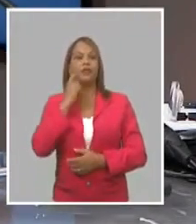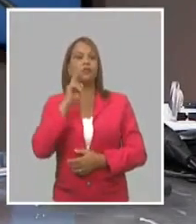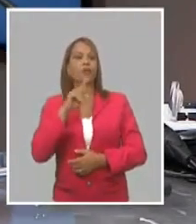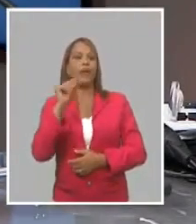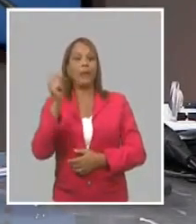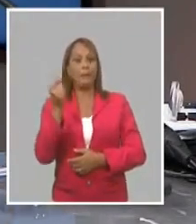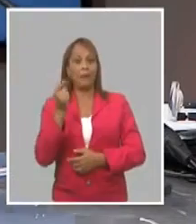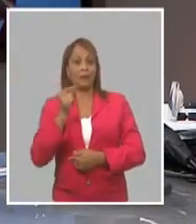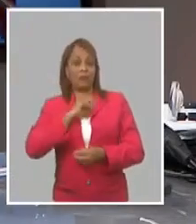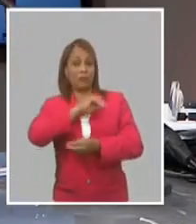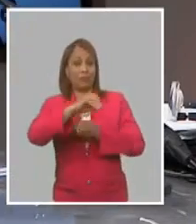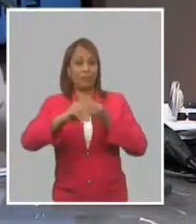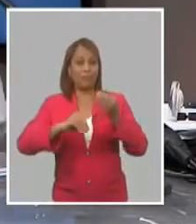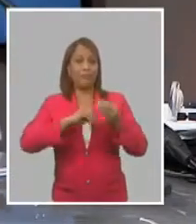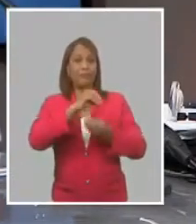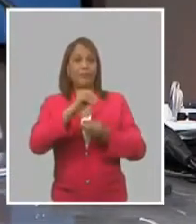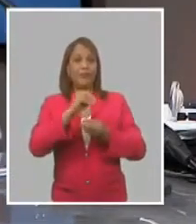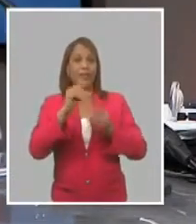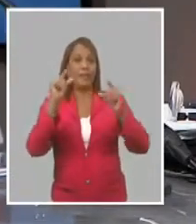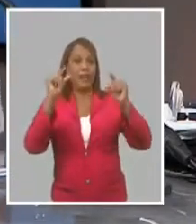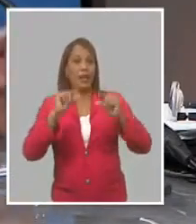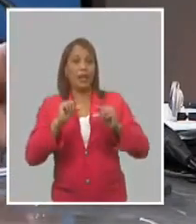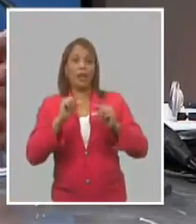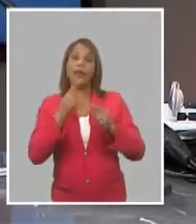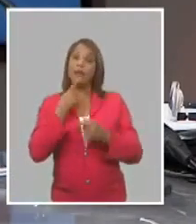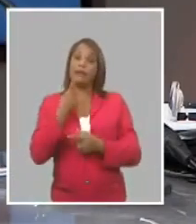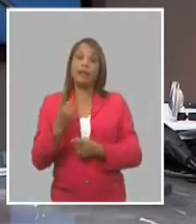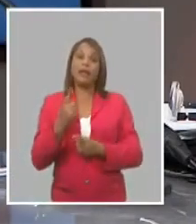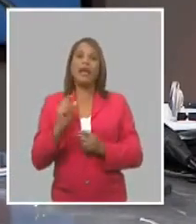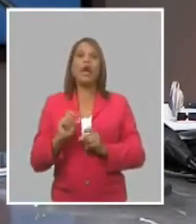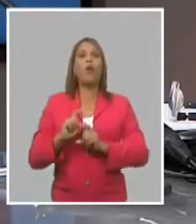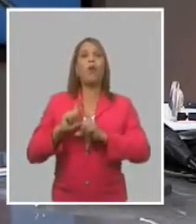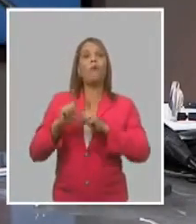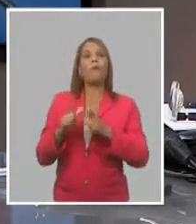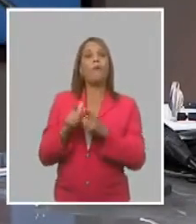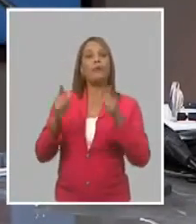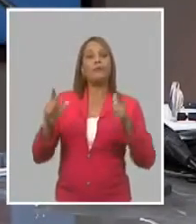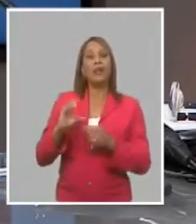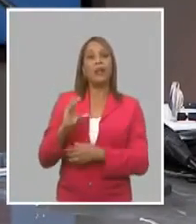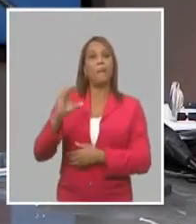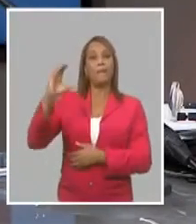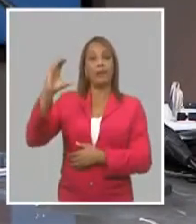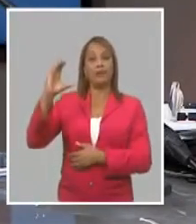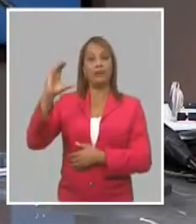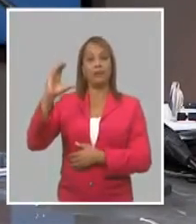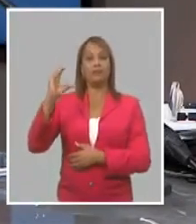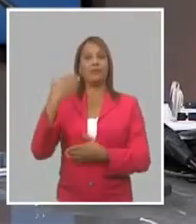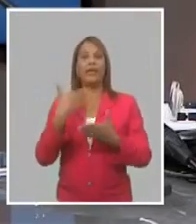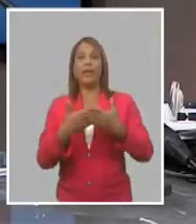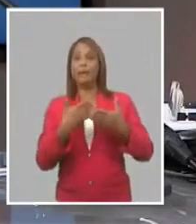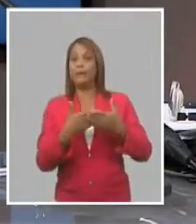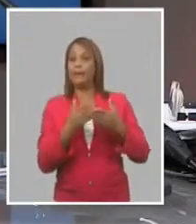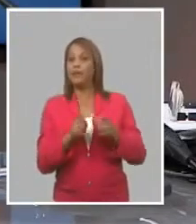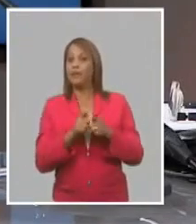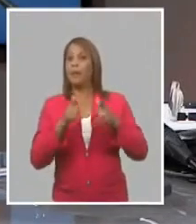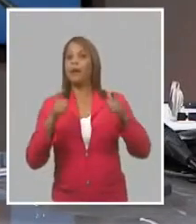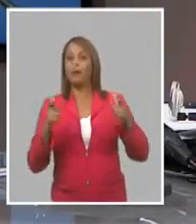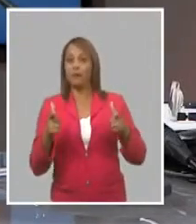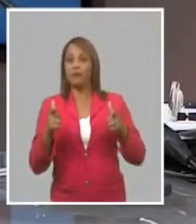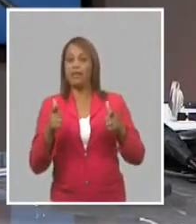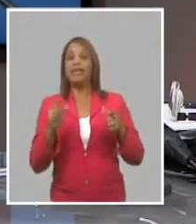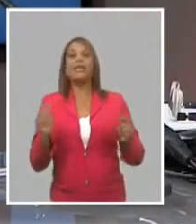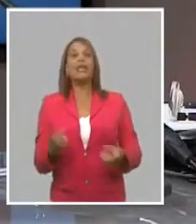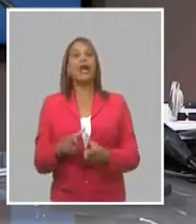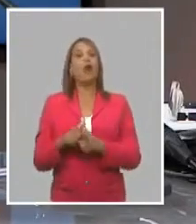el peso, no va a haber más remedio que incrementar los precios mayoristas, a su vez incrementar